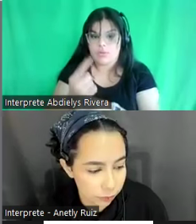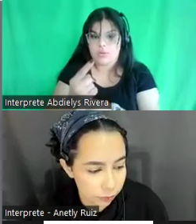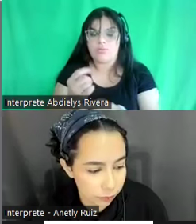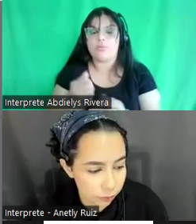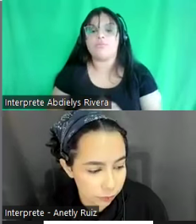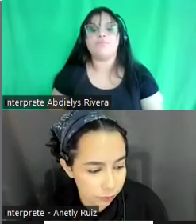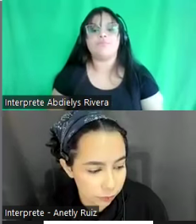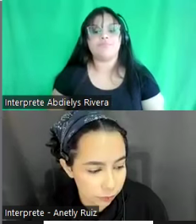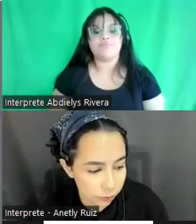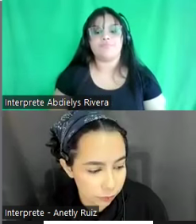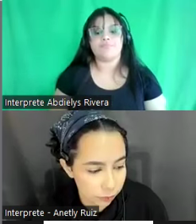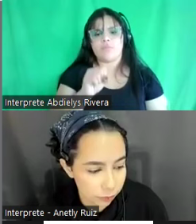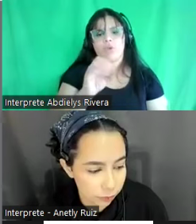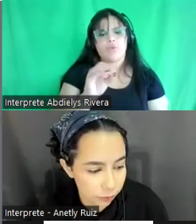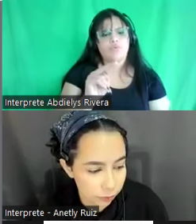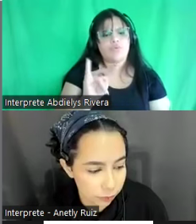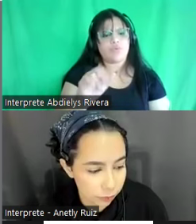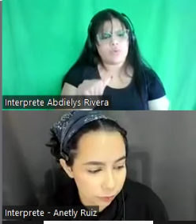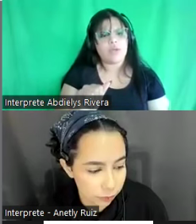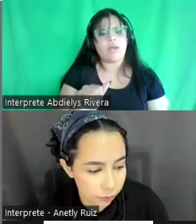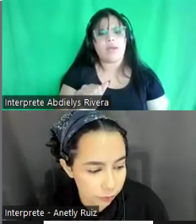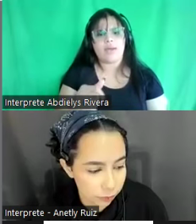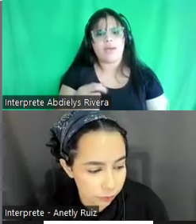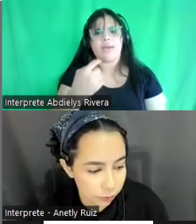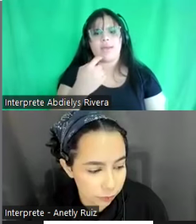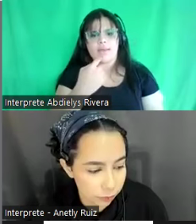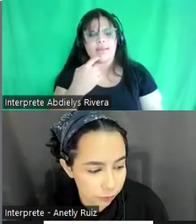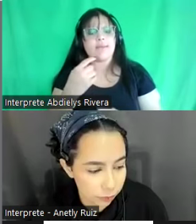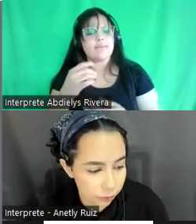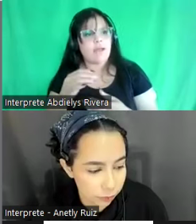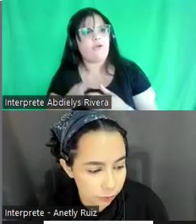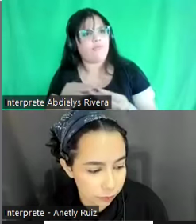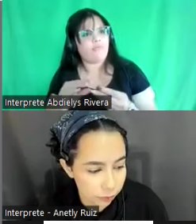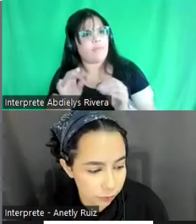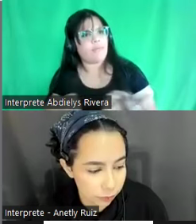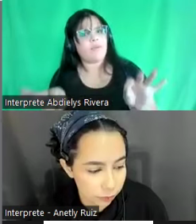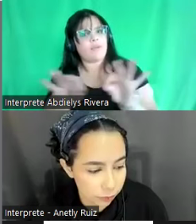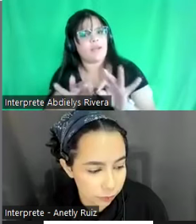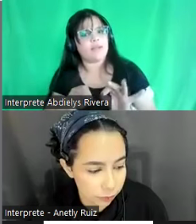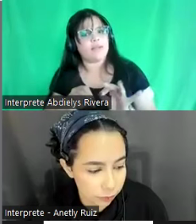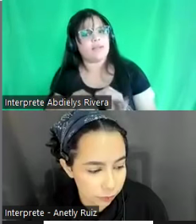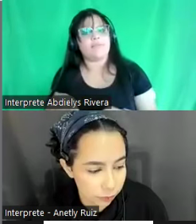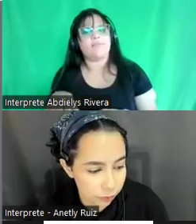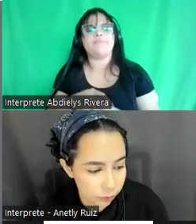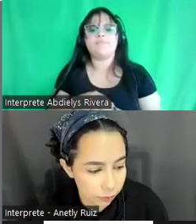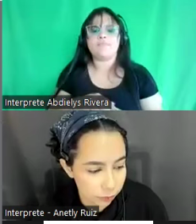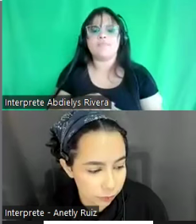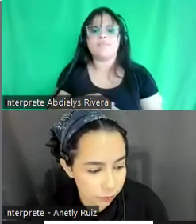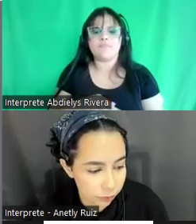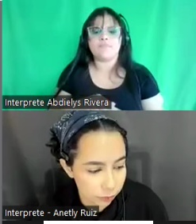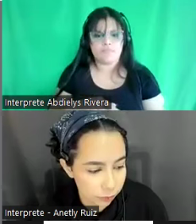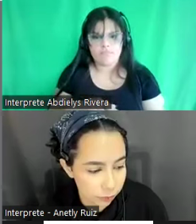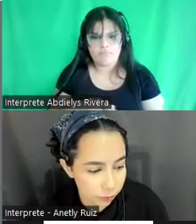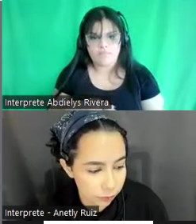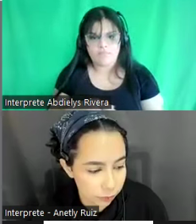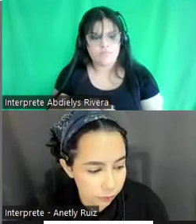Sonia trae un punto bastante importante. CT scan, MRI, densitometría por algunos procedimientos no están disponibles para